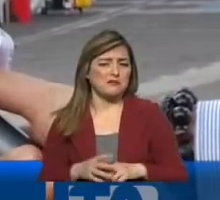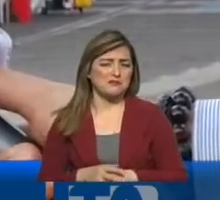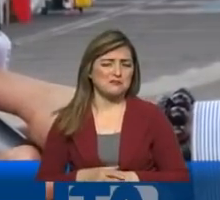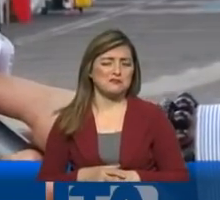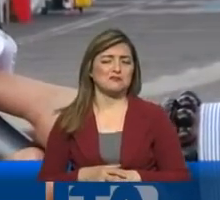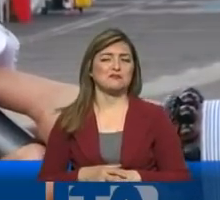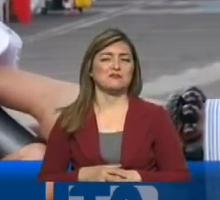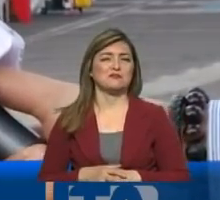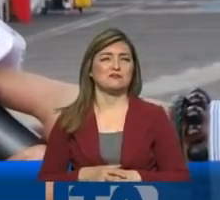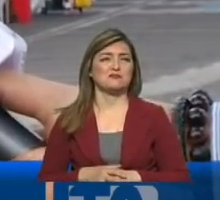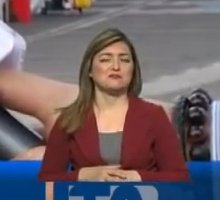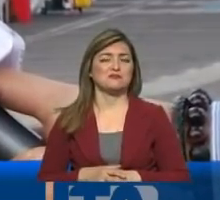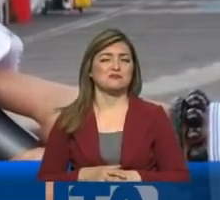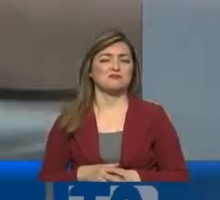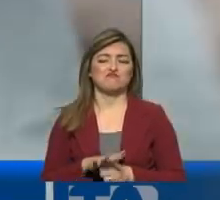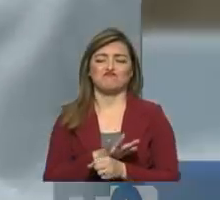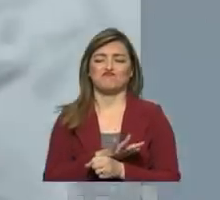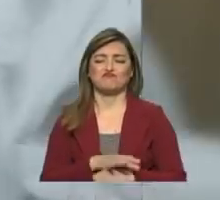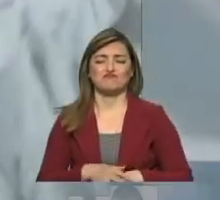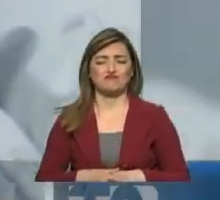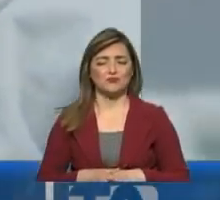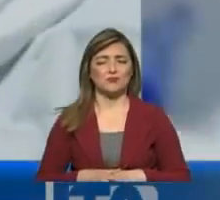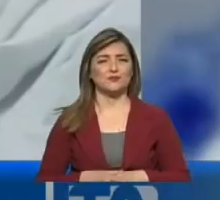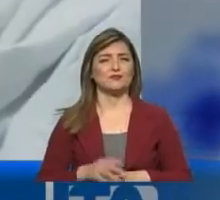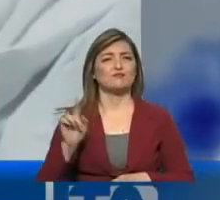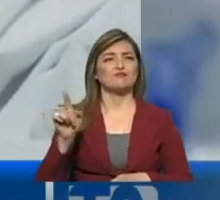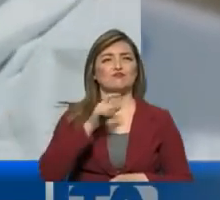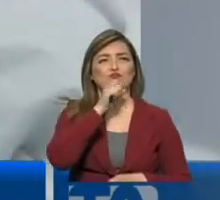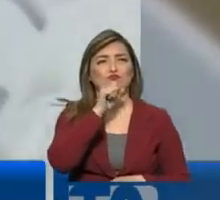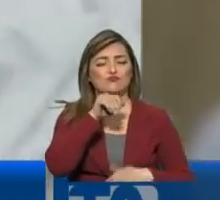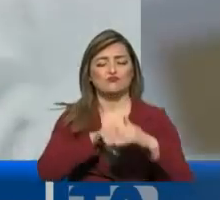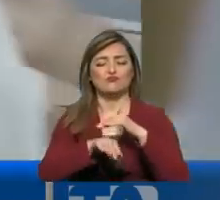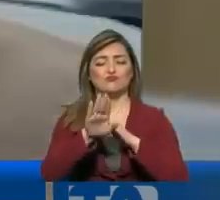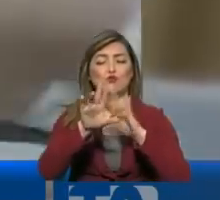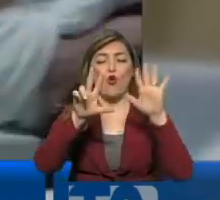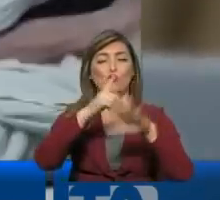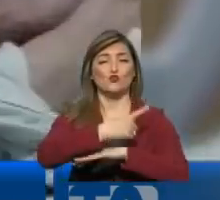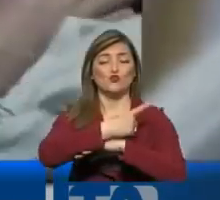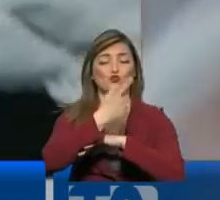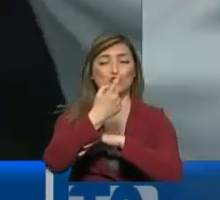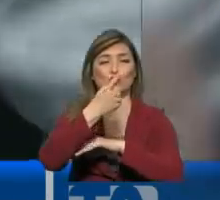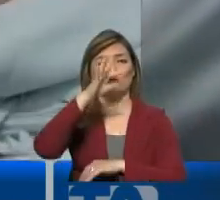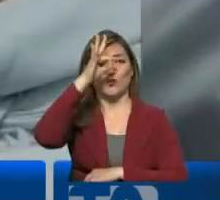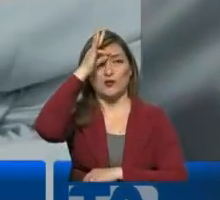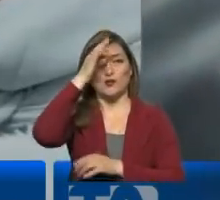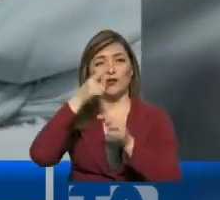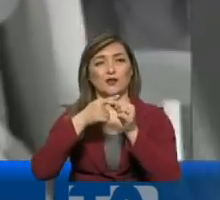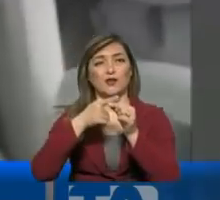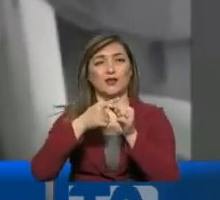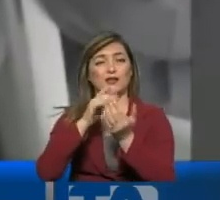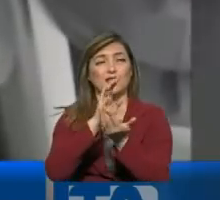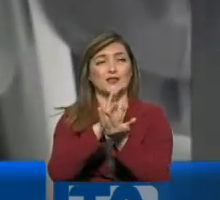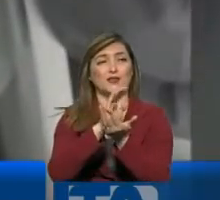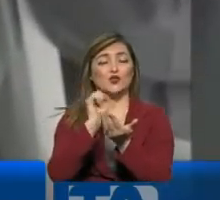nadie nos quiere recibir, todo está copado. Don Cristóbal Novoa ingresó hace 8 días al hospital del IES Quito Sur y